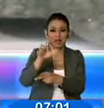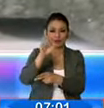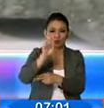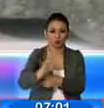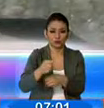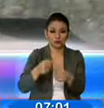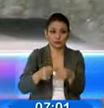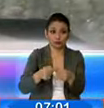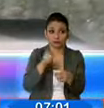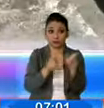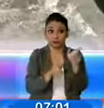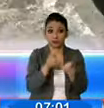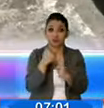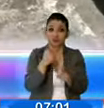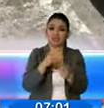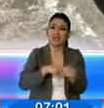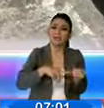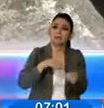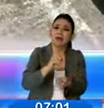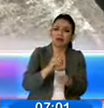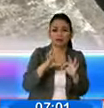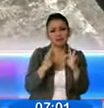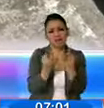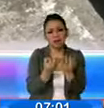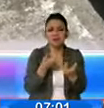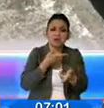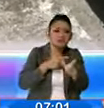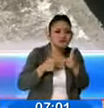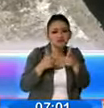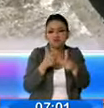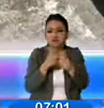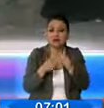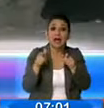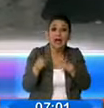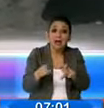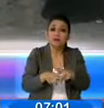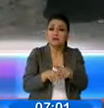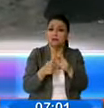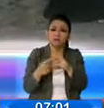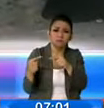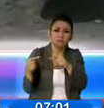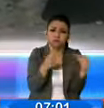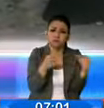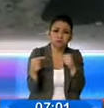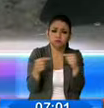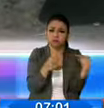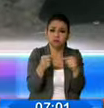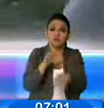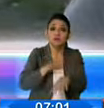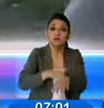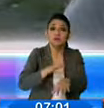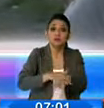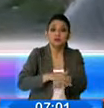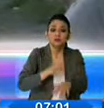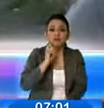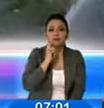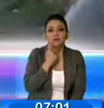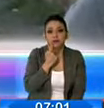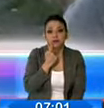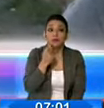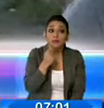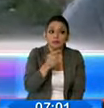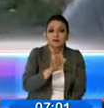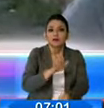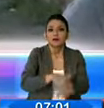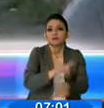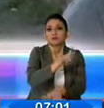y la esposa del ahora difunto estaban libando y al calor de los tragos se habría producido una pelea, todo por celos. Por la mujer dice que ha